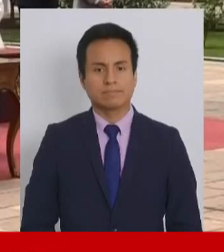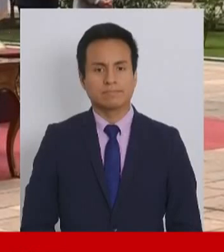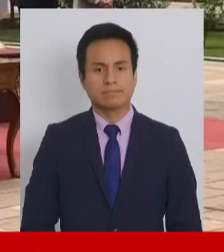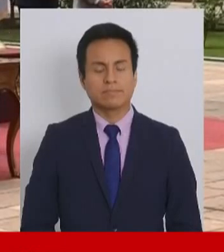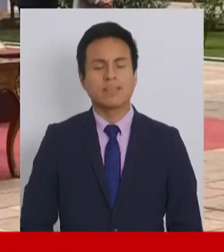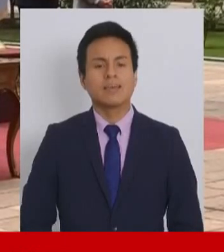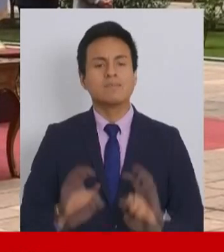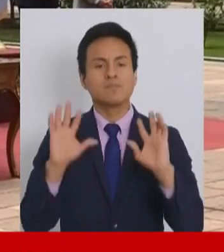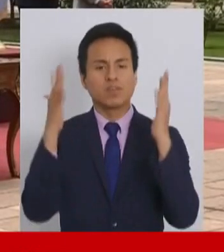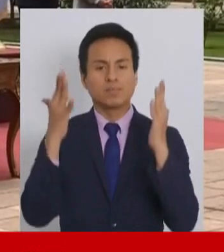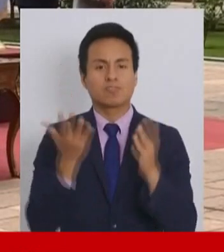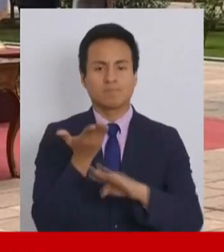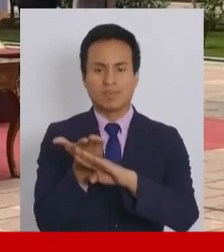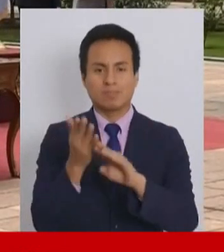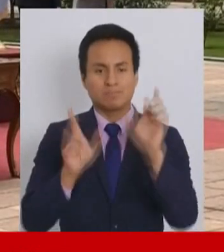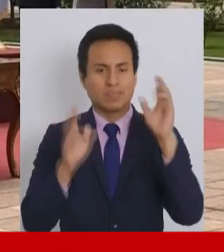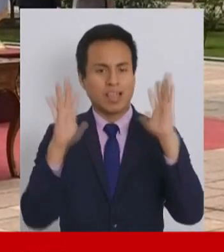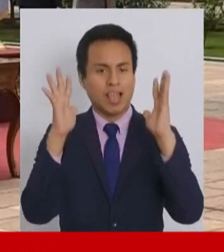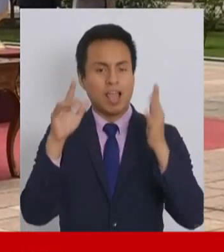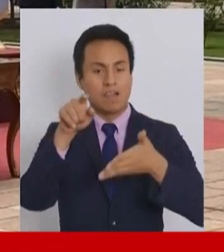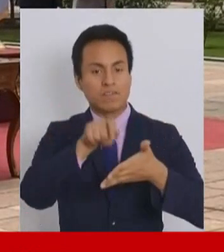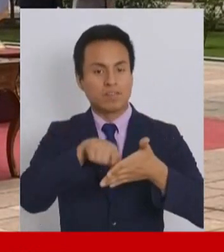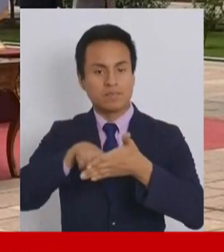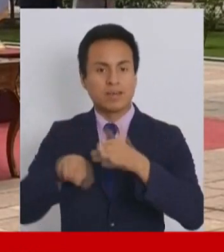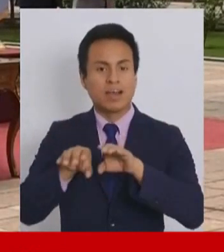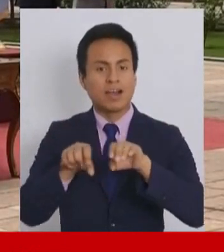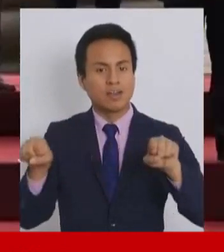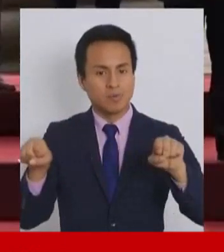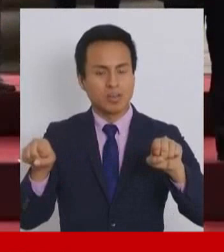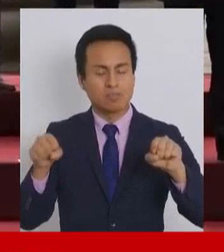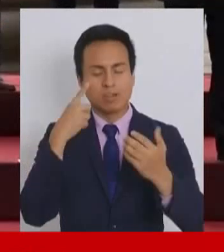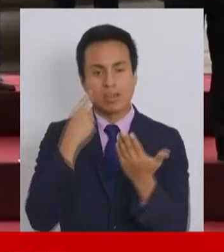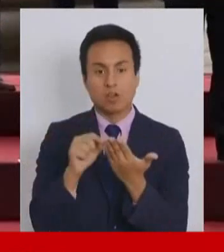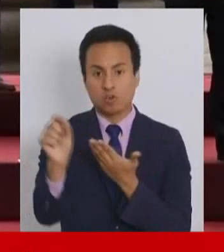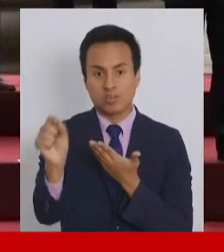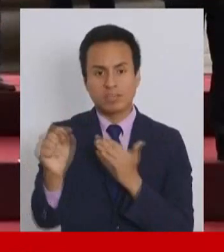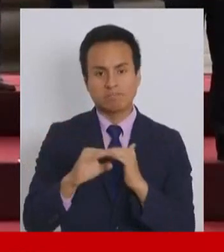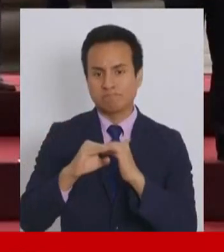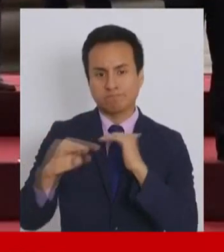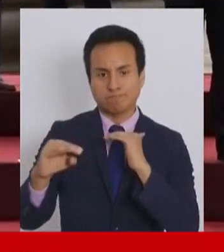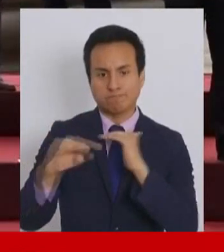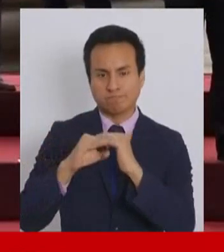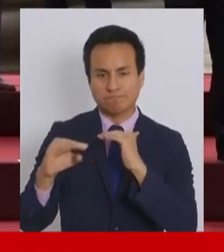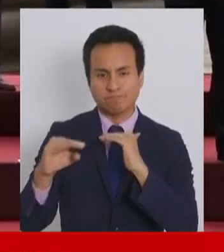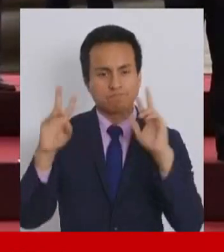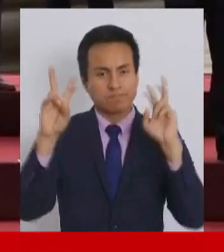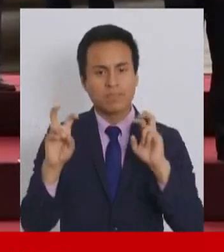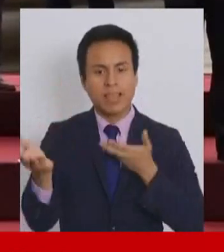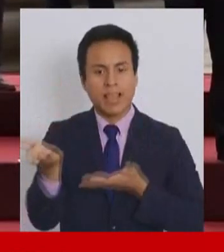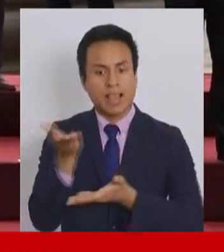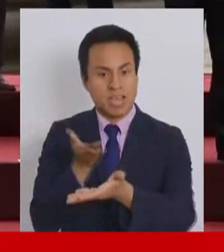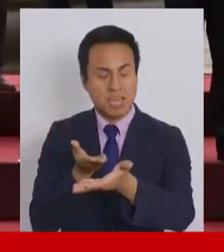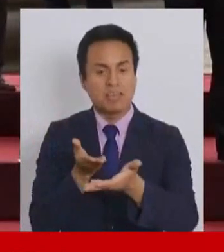al presidente Alberto Fernández, también la primera la dama, de este acuerdo, Fabiola Yáñez. Que reconoce recíprocamente el canje